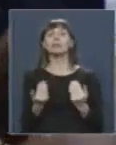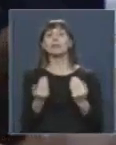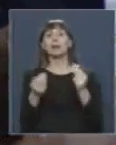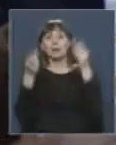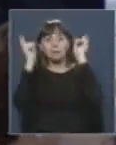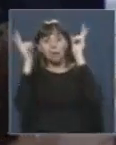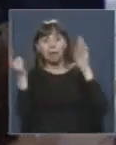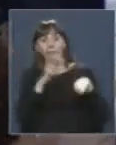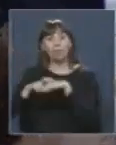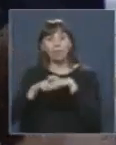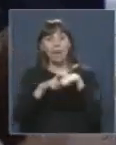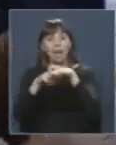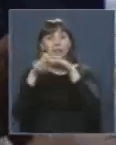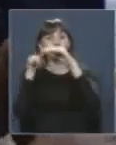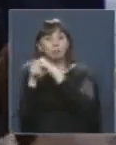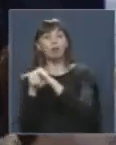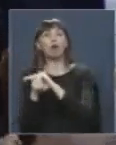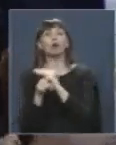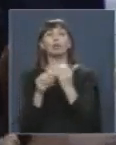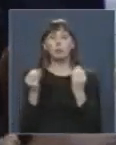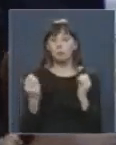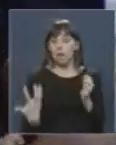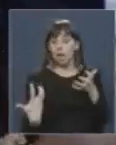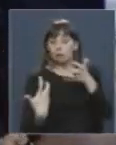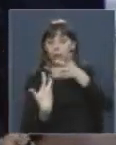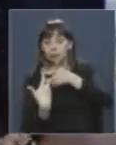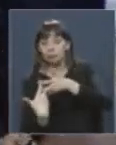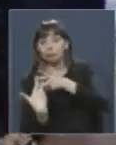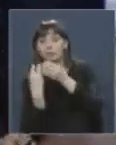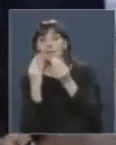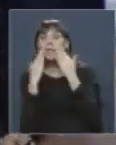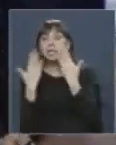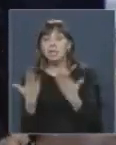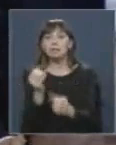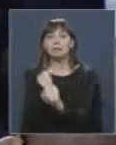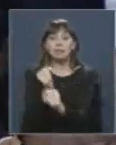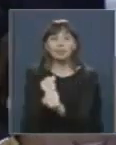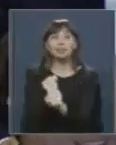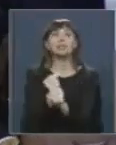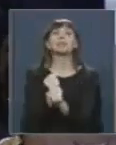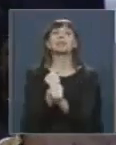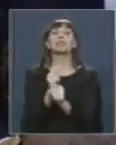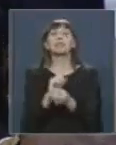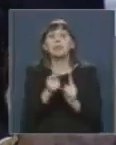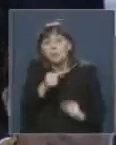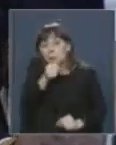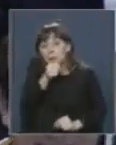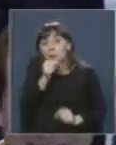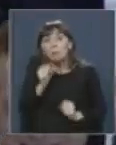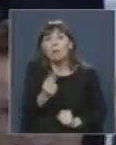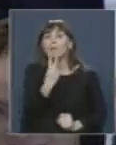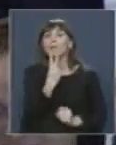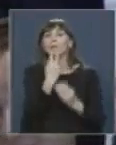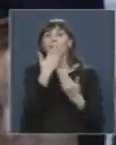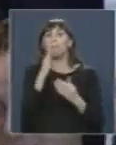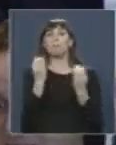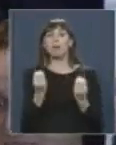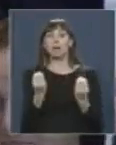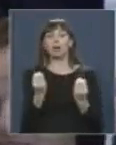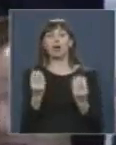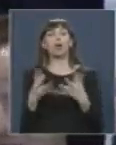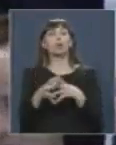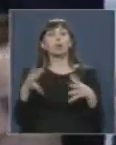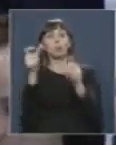que sea eficiente y amable, pero que por sobre todo haga más llevadera la vejez y el pasar de